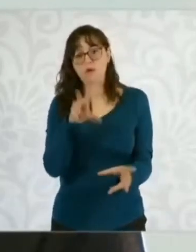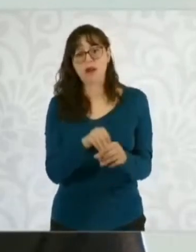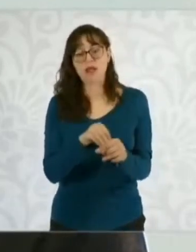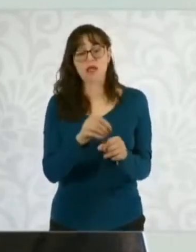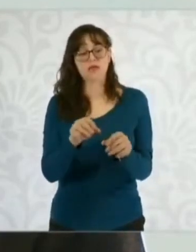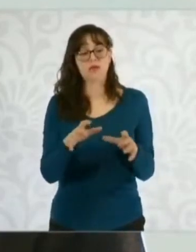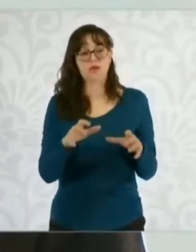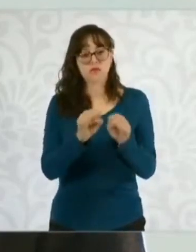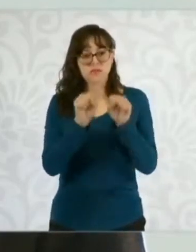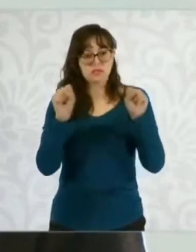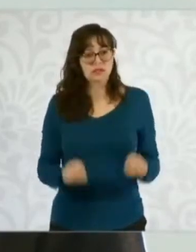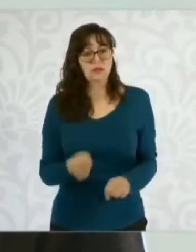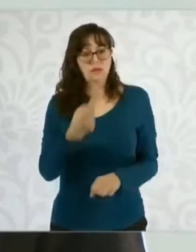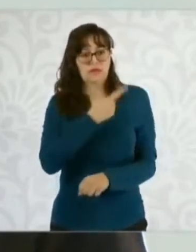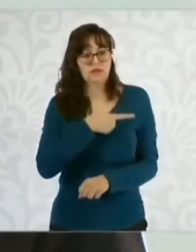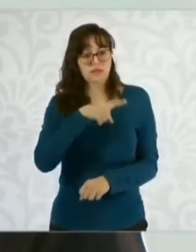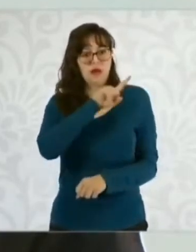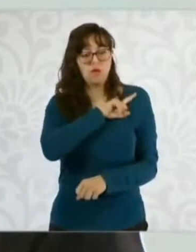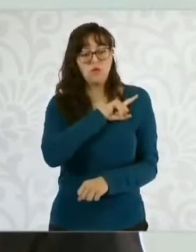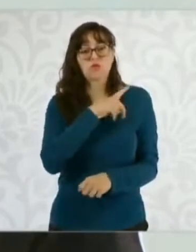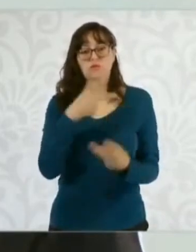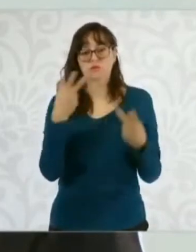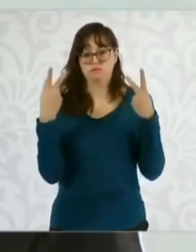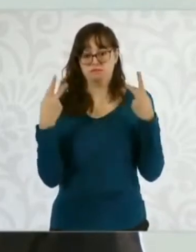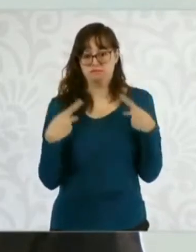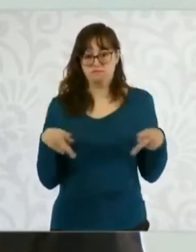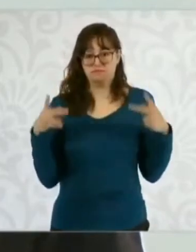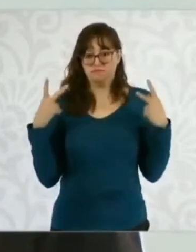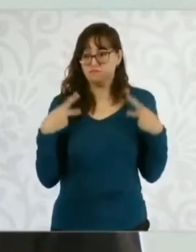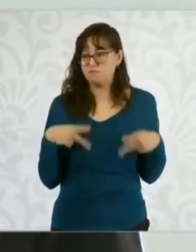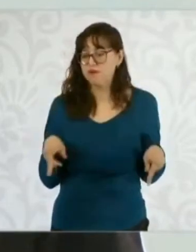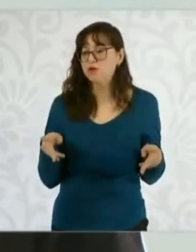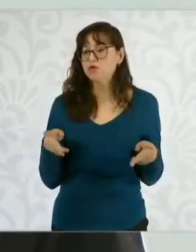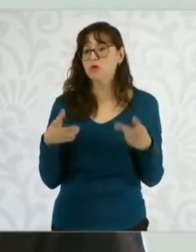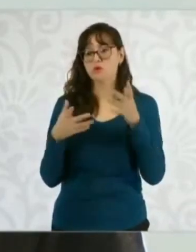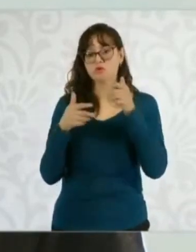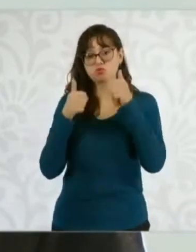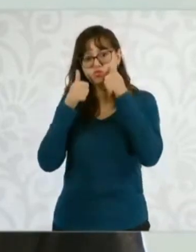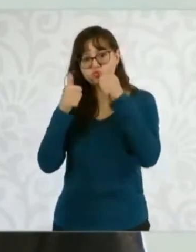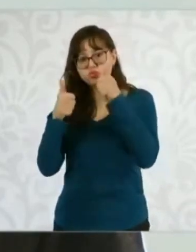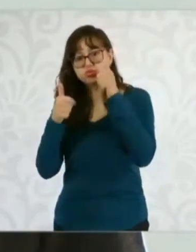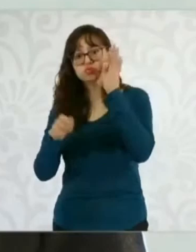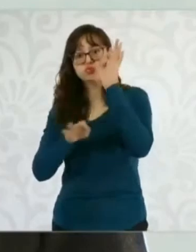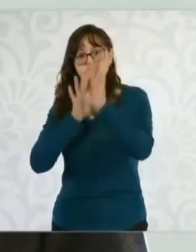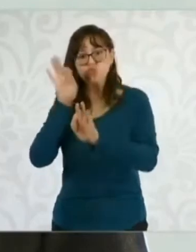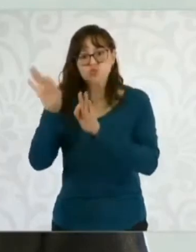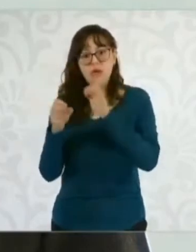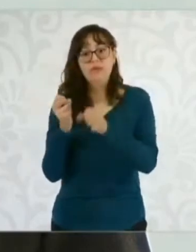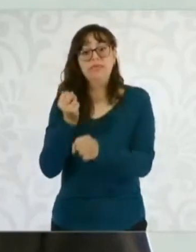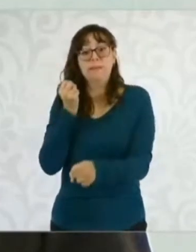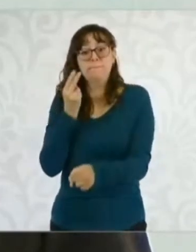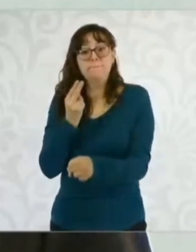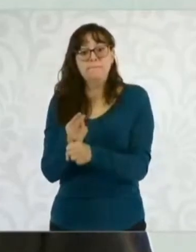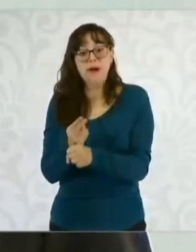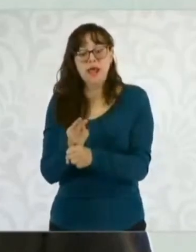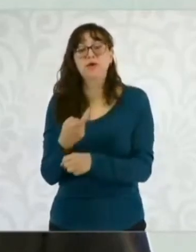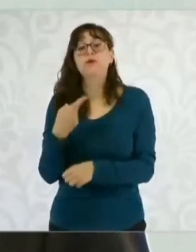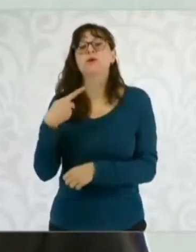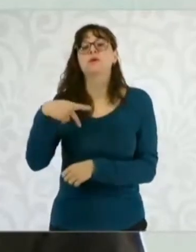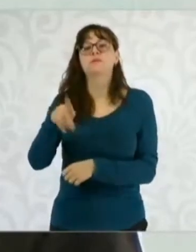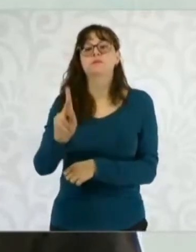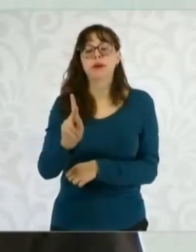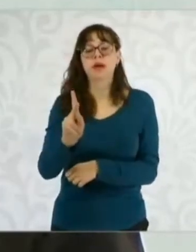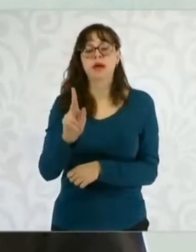las, para que todas las personas puedan recibir atención en forma oportuna, pero sobre